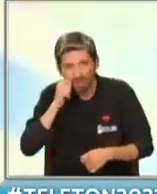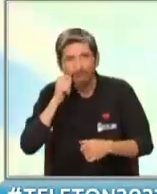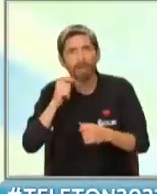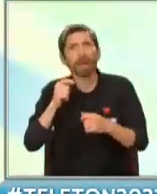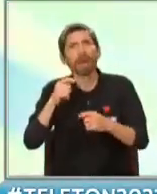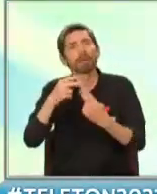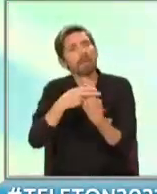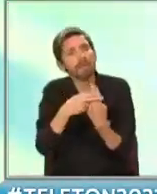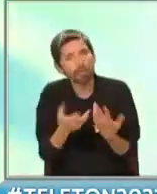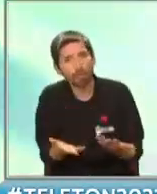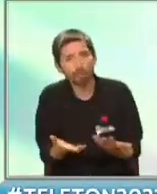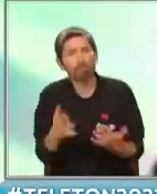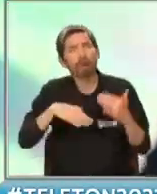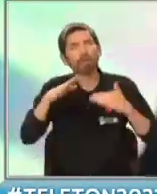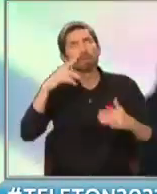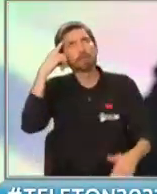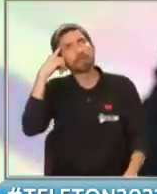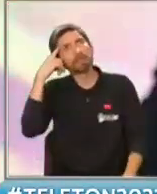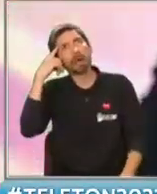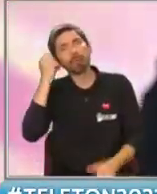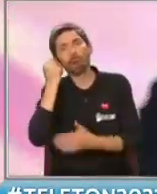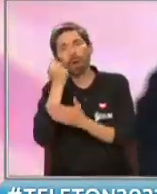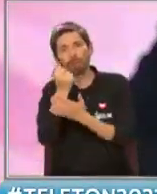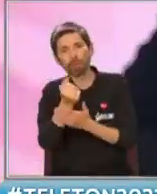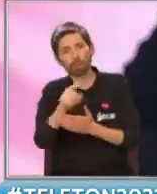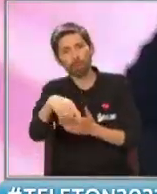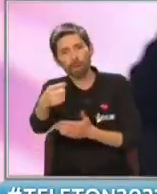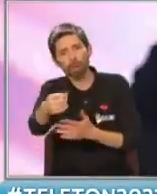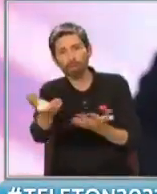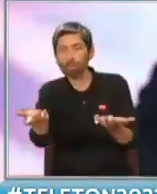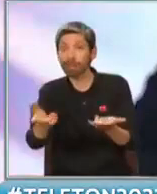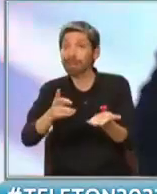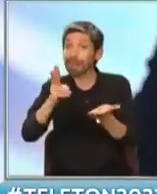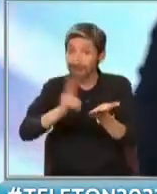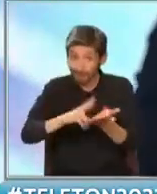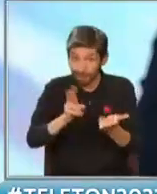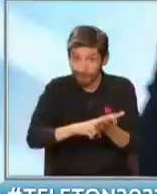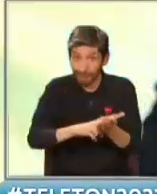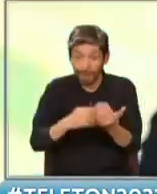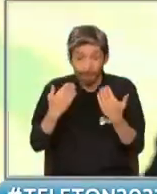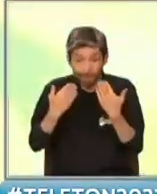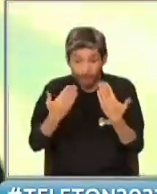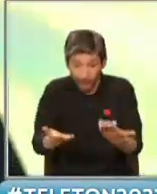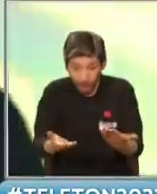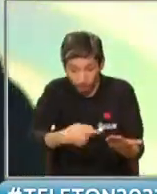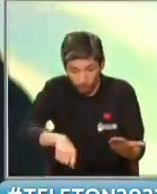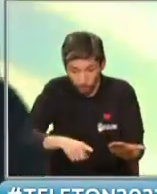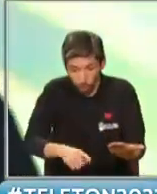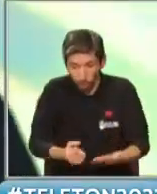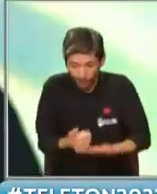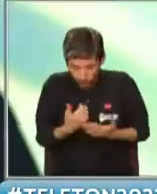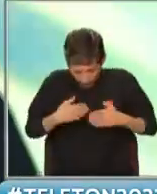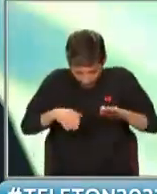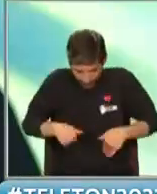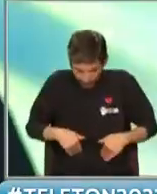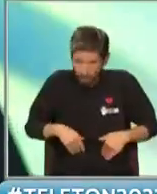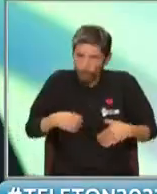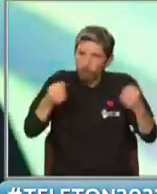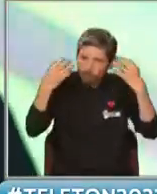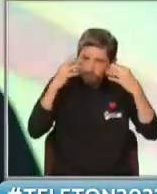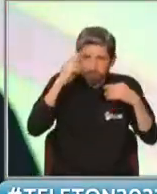Teletón a veces pensamos que ayudamos a un otro pero la verdad es que al dar nos ayudamos a nosotros mismos